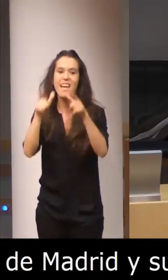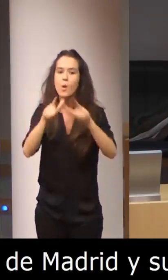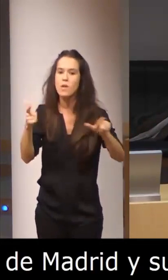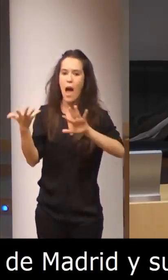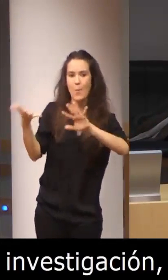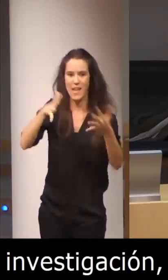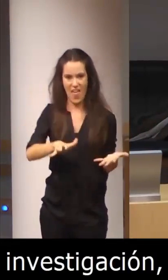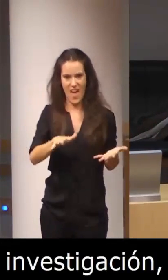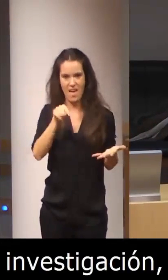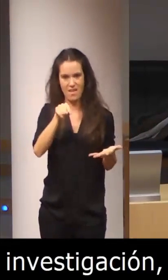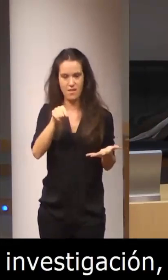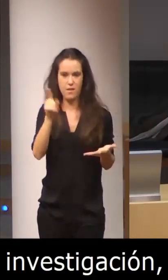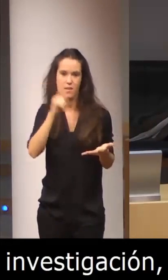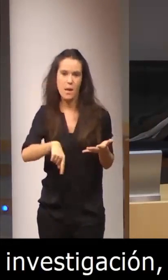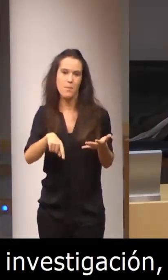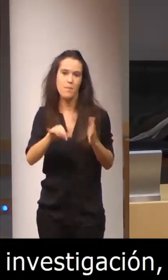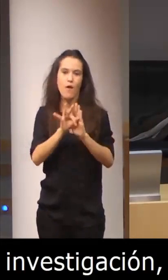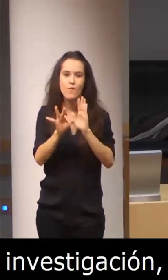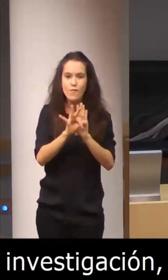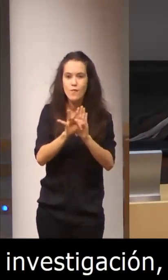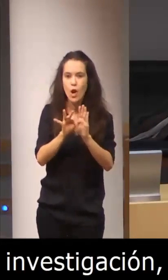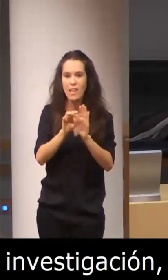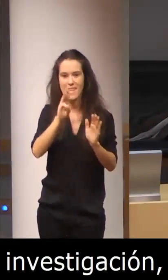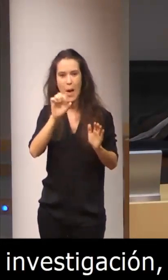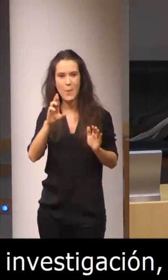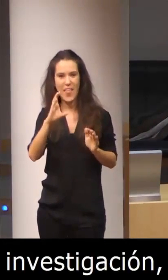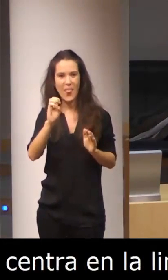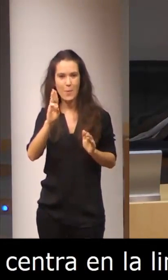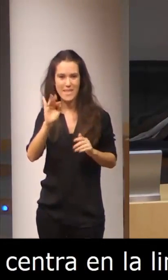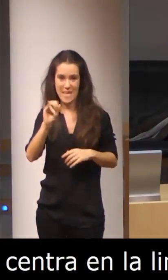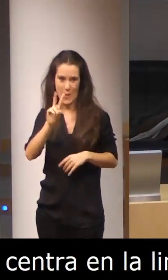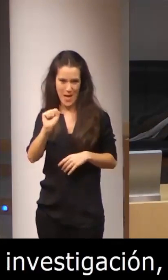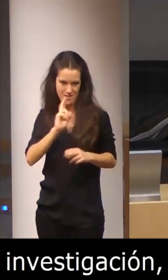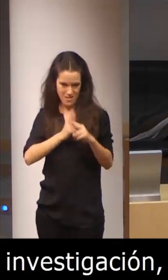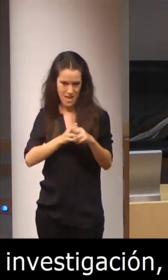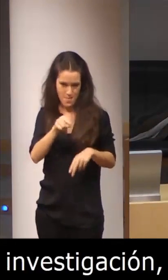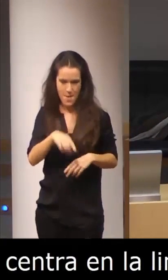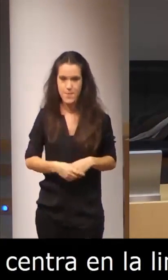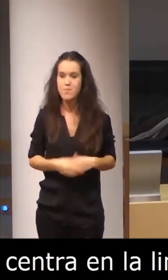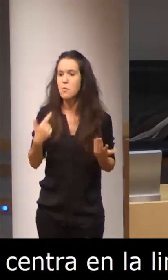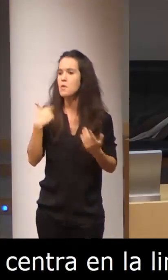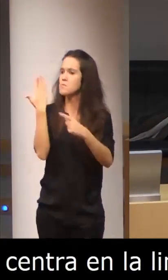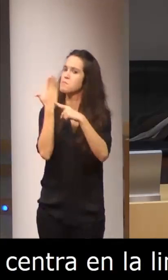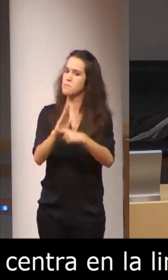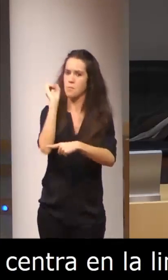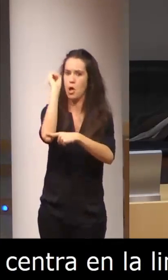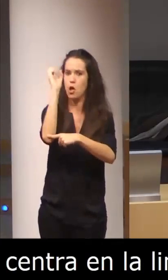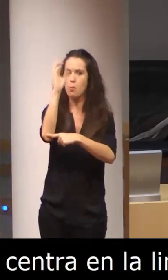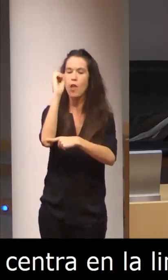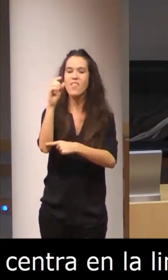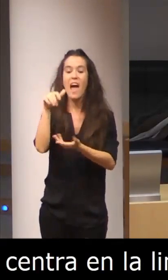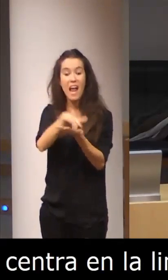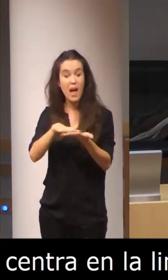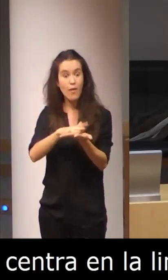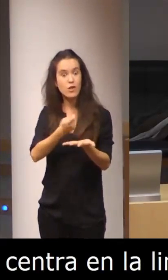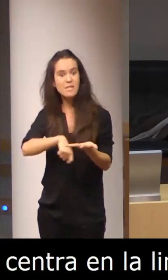y la fonética perceptiva. Ella nos va a exponer la ponencia La Lengua de Signos